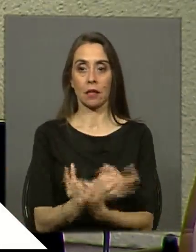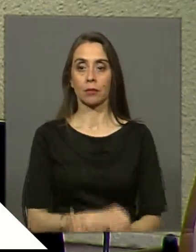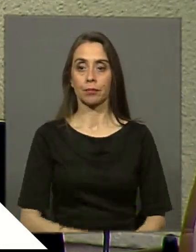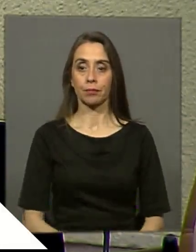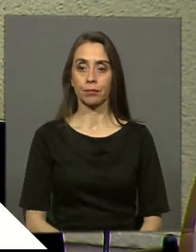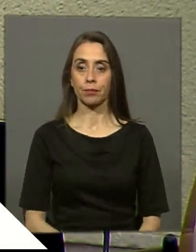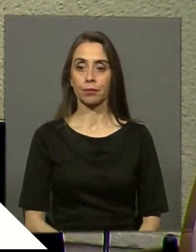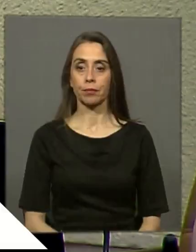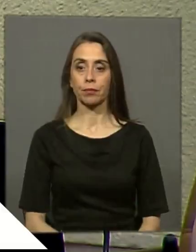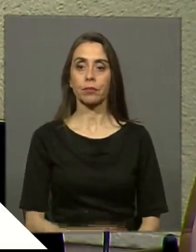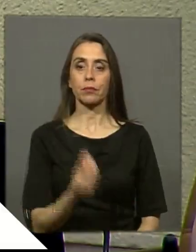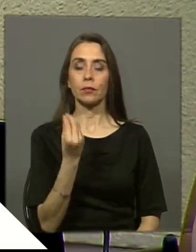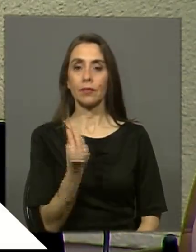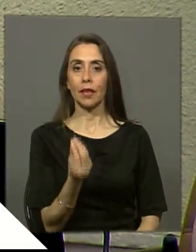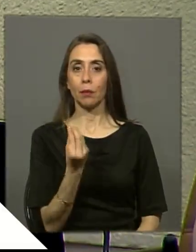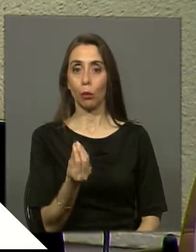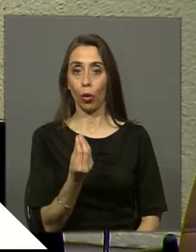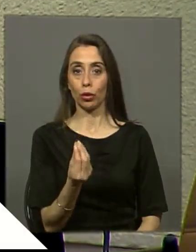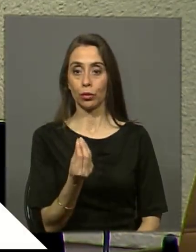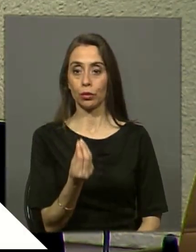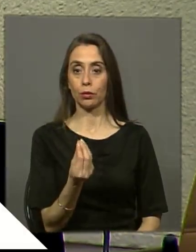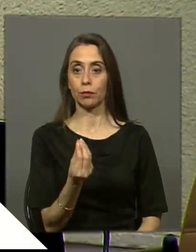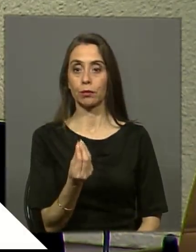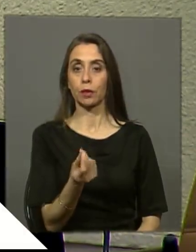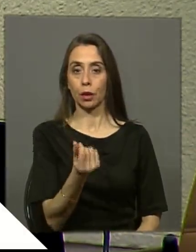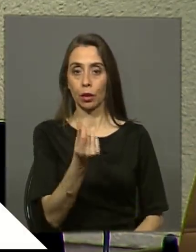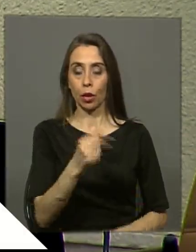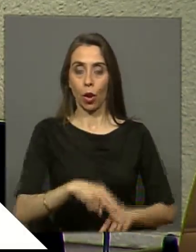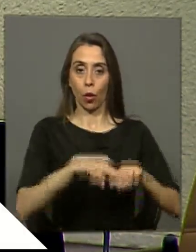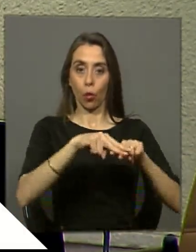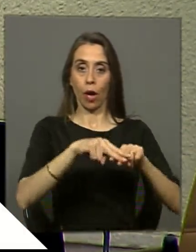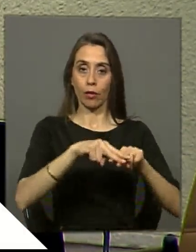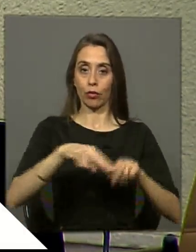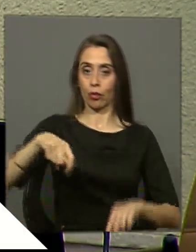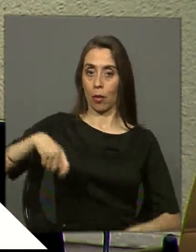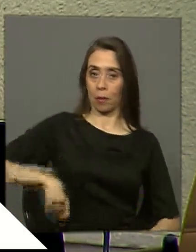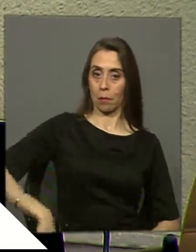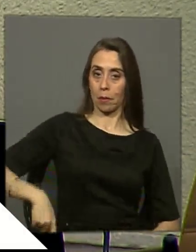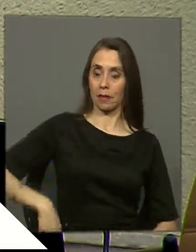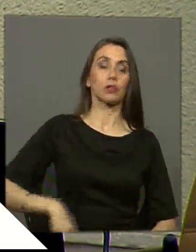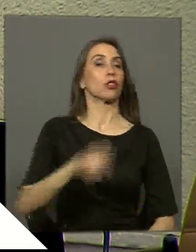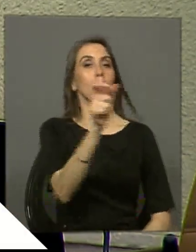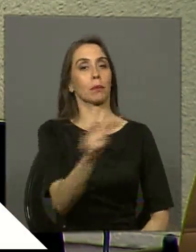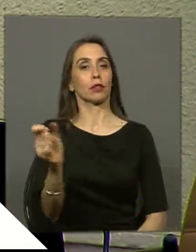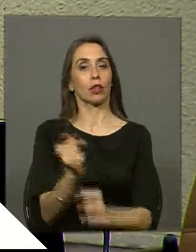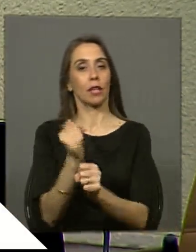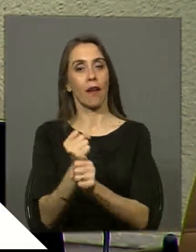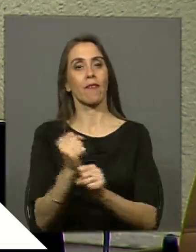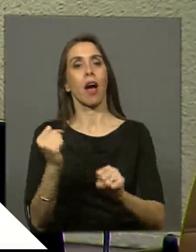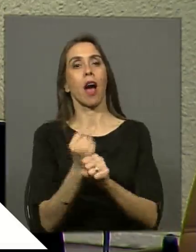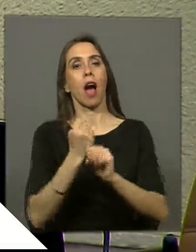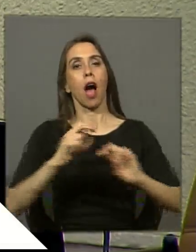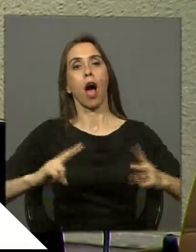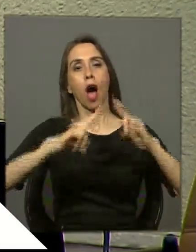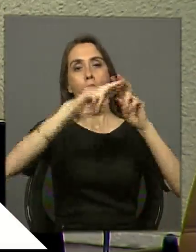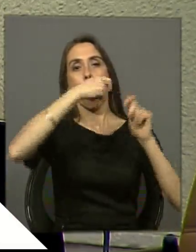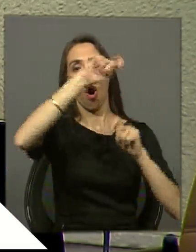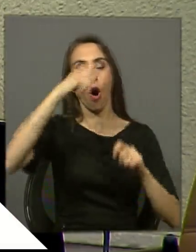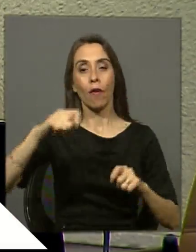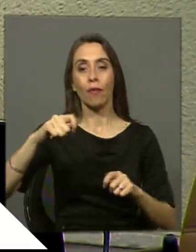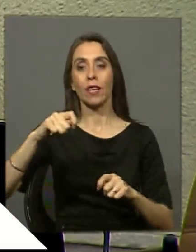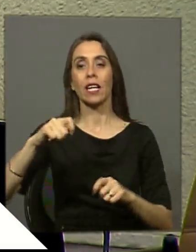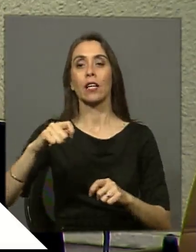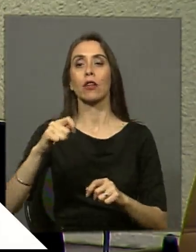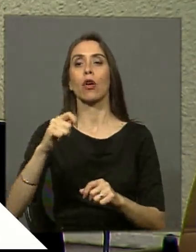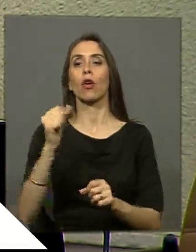es bueno que los montos de las pensiones de los trabajadores obreros empleados del Canadá